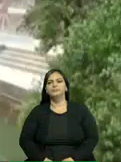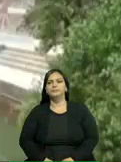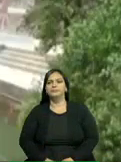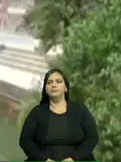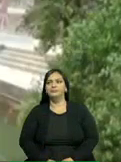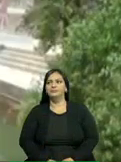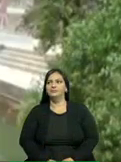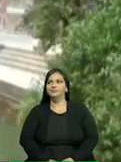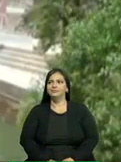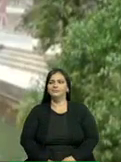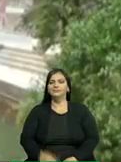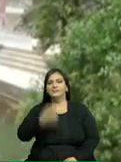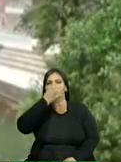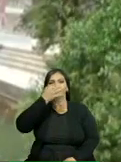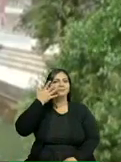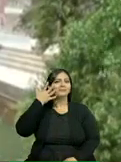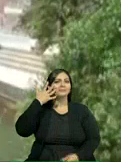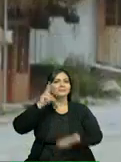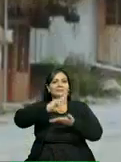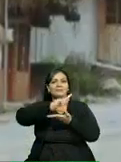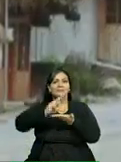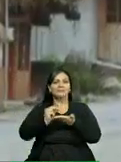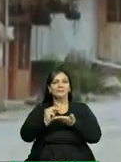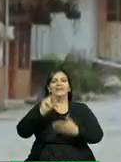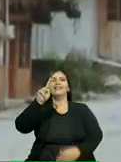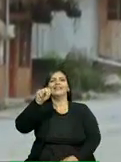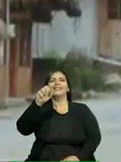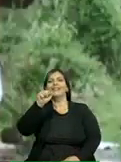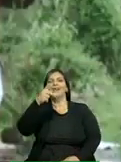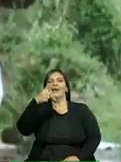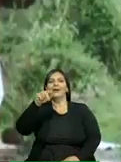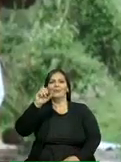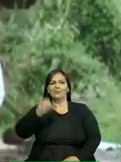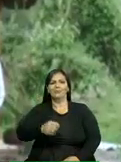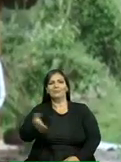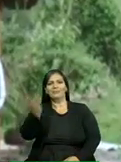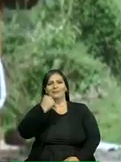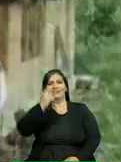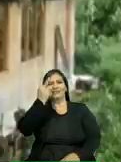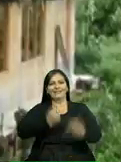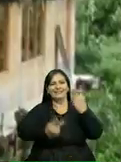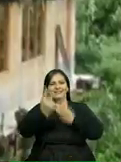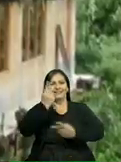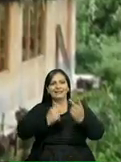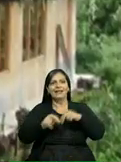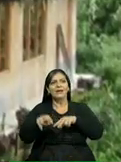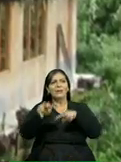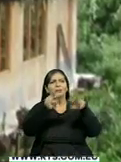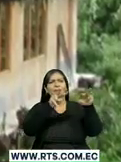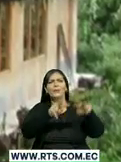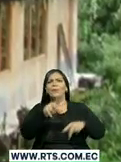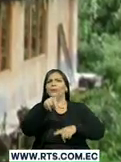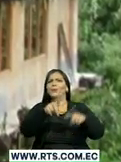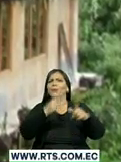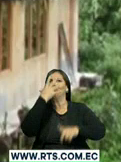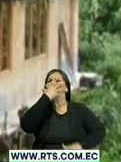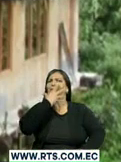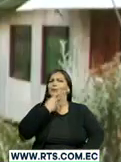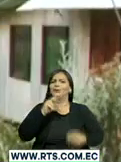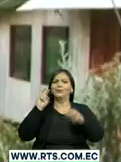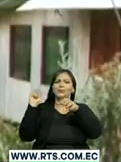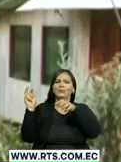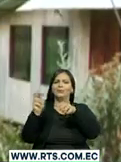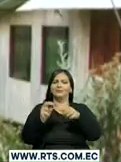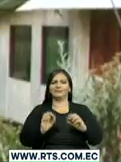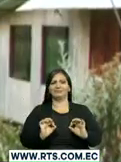Provincia del Napo es uno de los lugares de nuestro país que ofrece a quien lo visita inigualables sitios turísticos. Uno de ellos